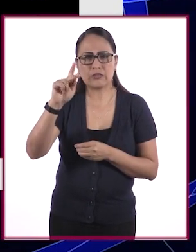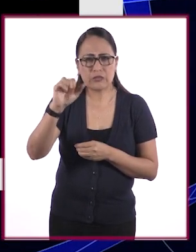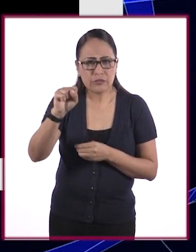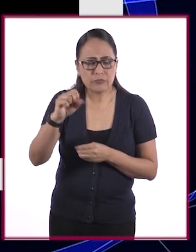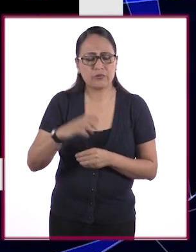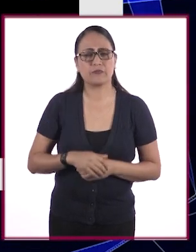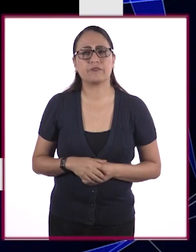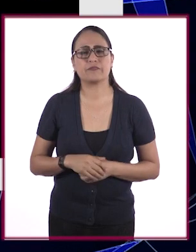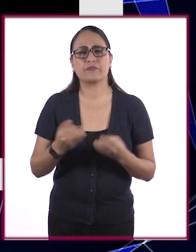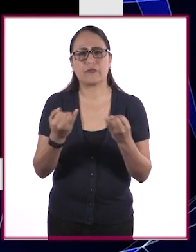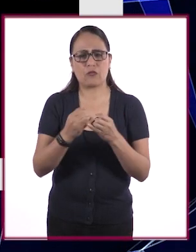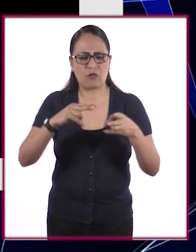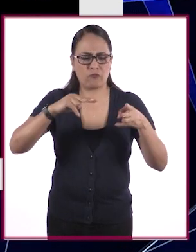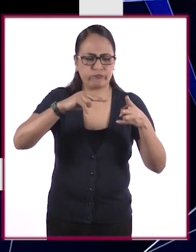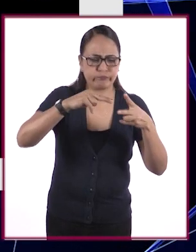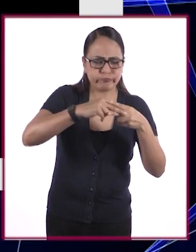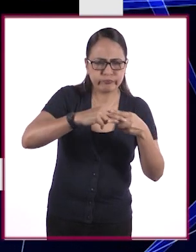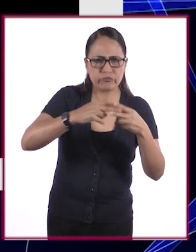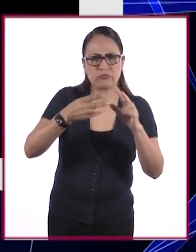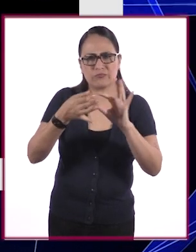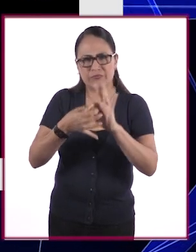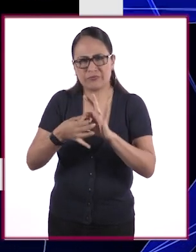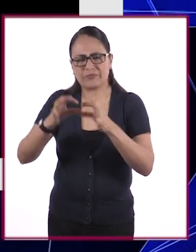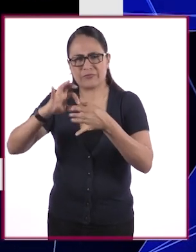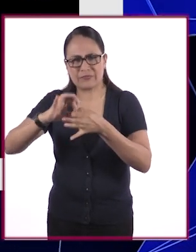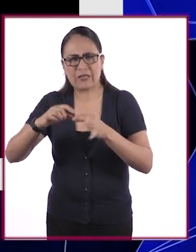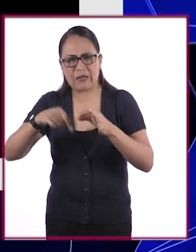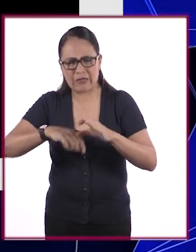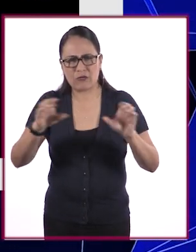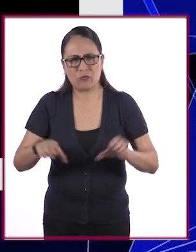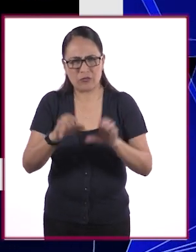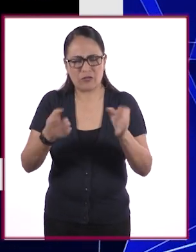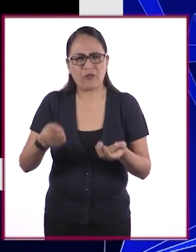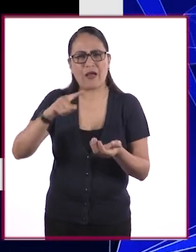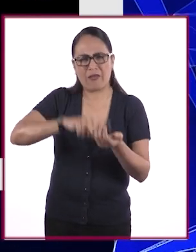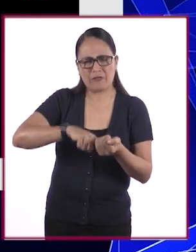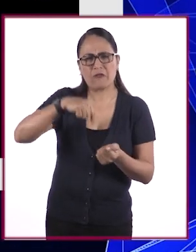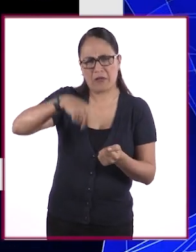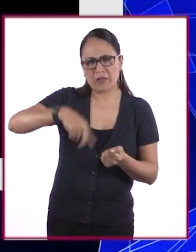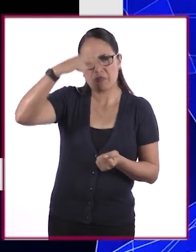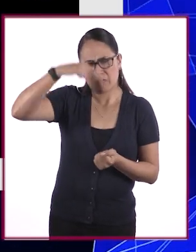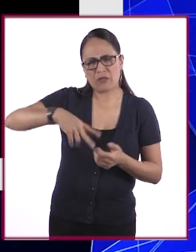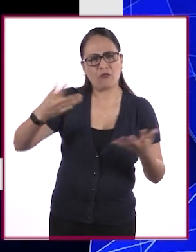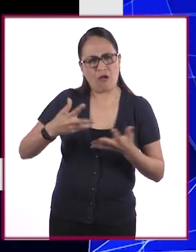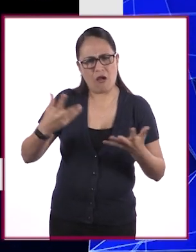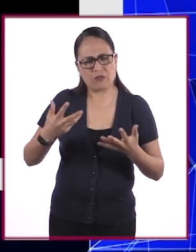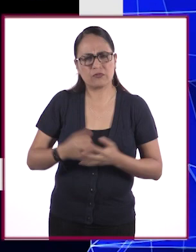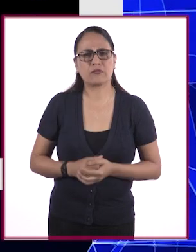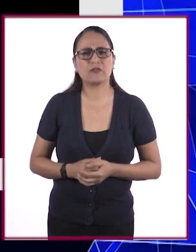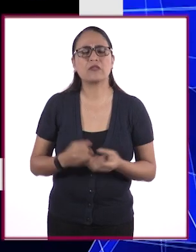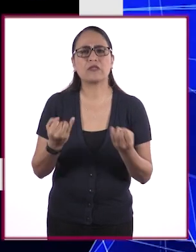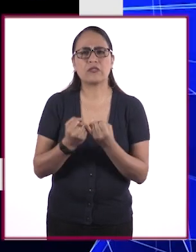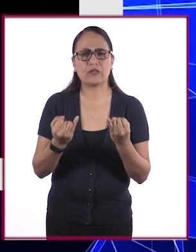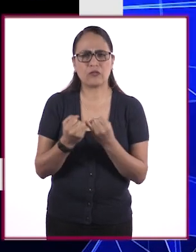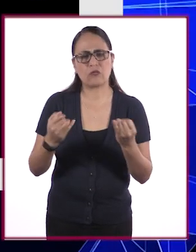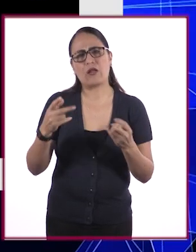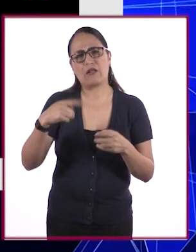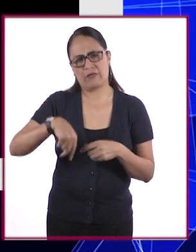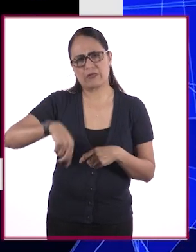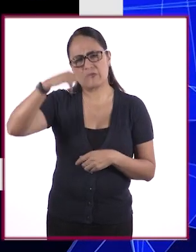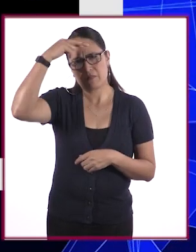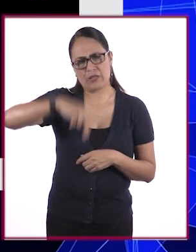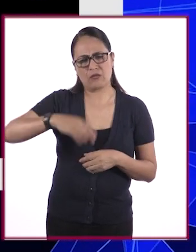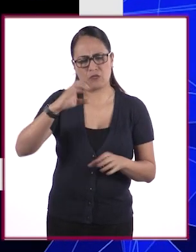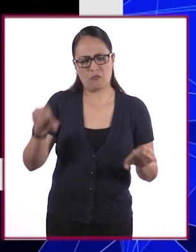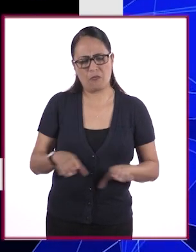los chips y muchas de las ensamblajes que van en las computadoras se producen en México. Y en tercer